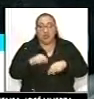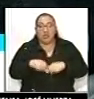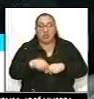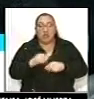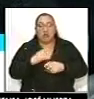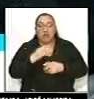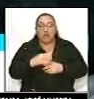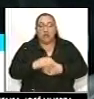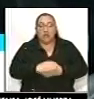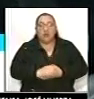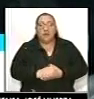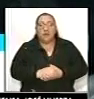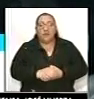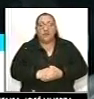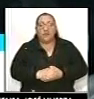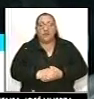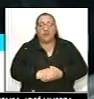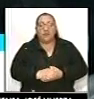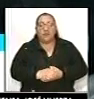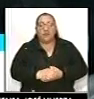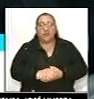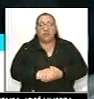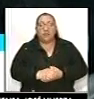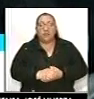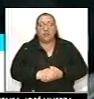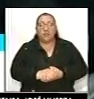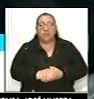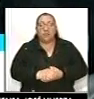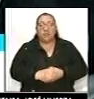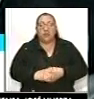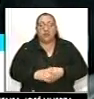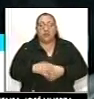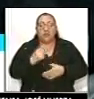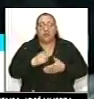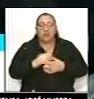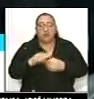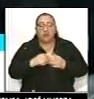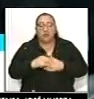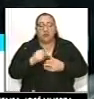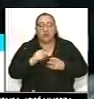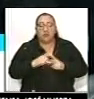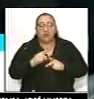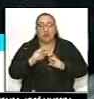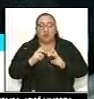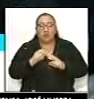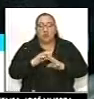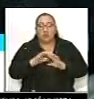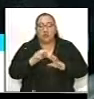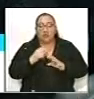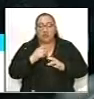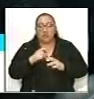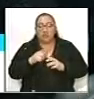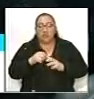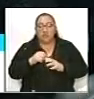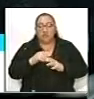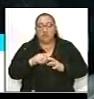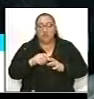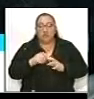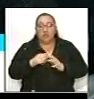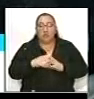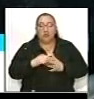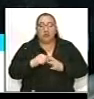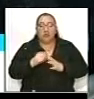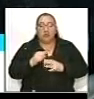a este beneficio. Del mismo modo, y retrocediendo un poco al tema de la beca permanencia, se acaba de aprobar la